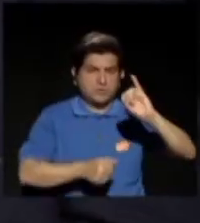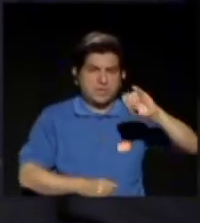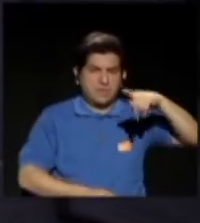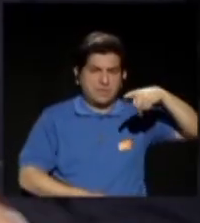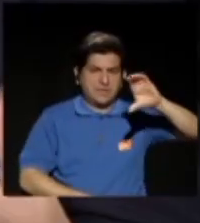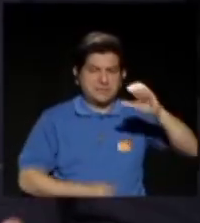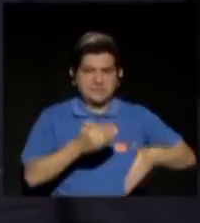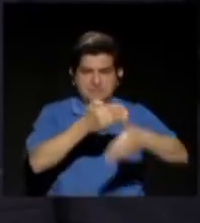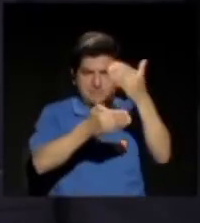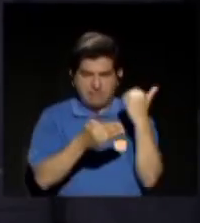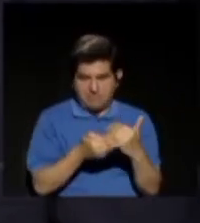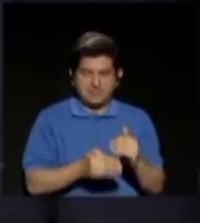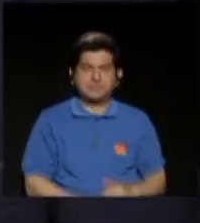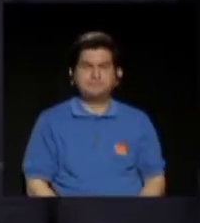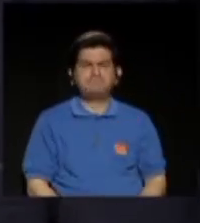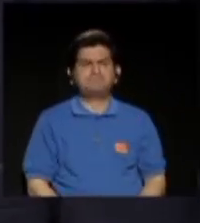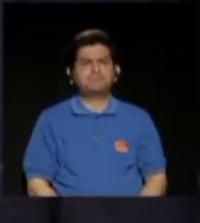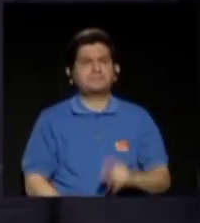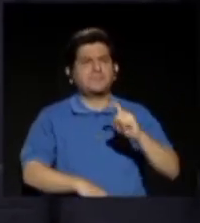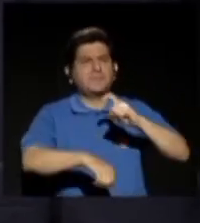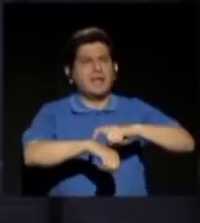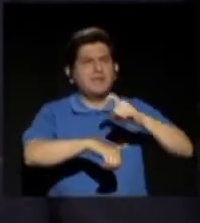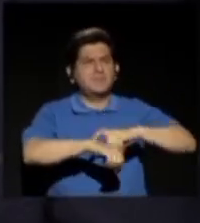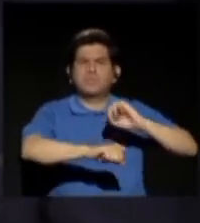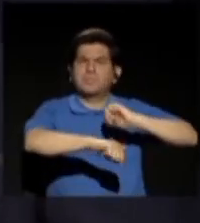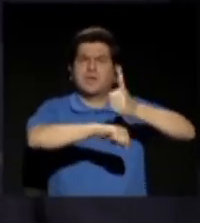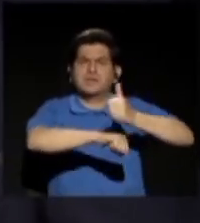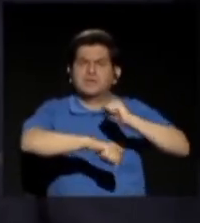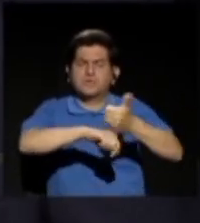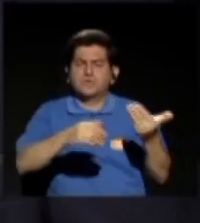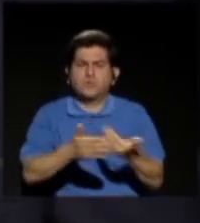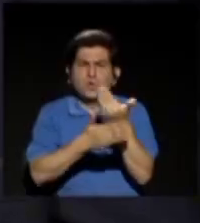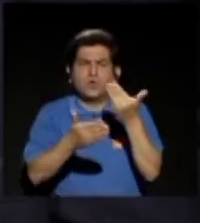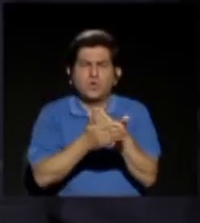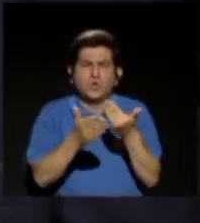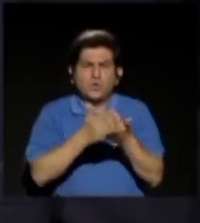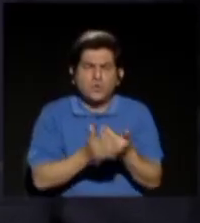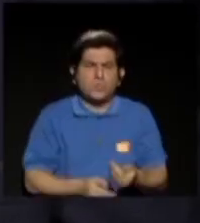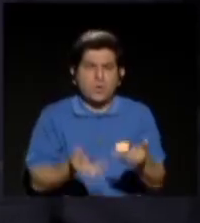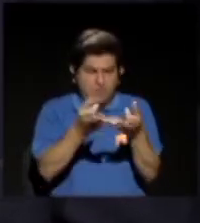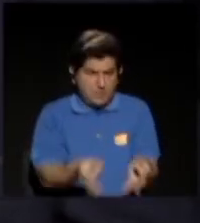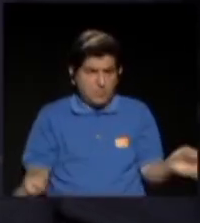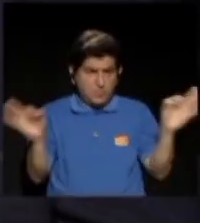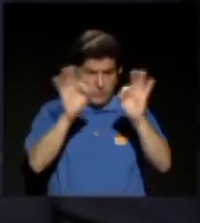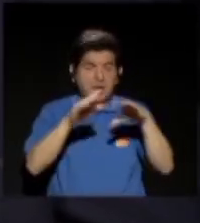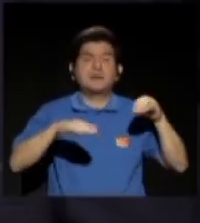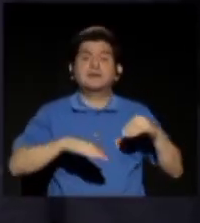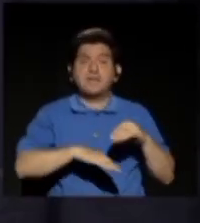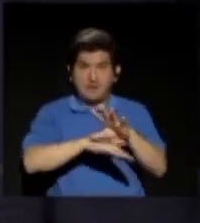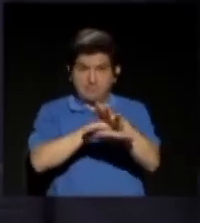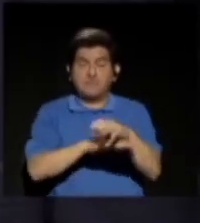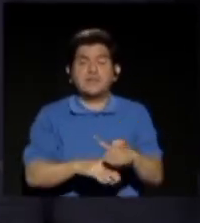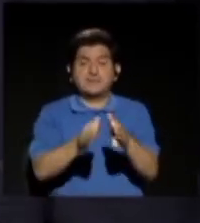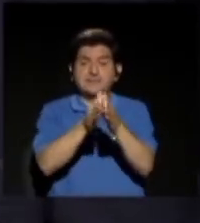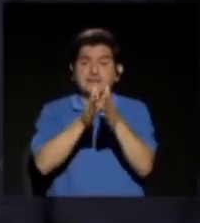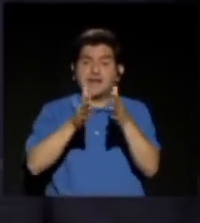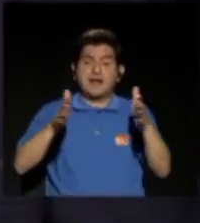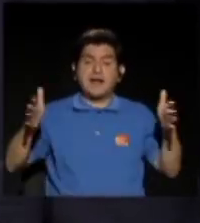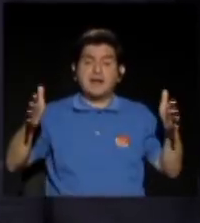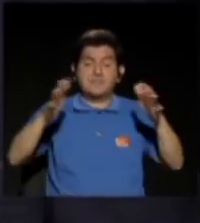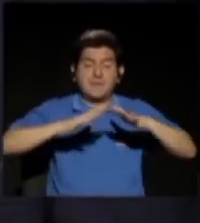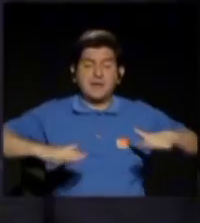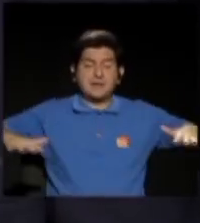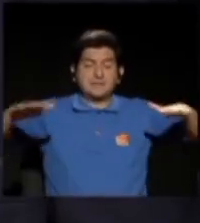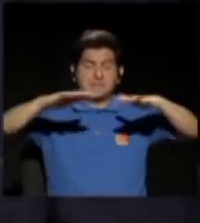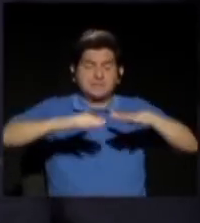Aquí un poco, digamos, a la hora de definir estas nuevas ponderaciones, está influyendo bastante el hecho de la ampliación de la cobertura